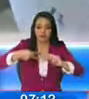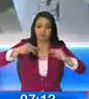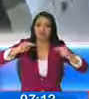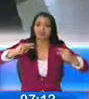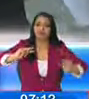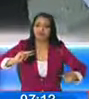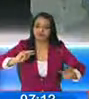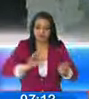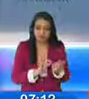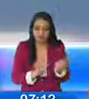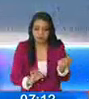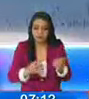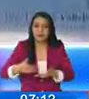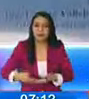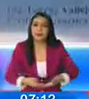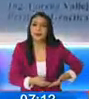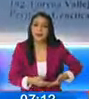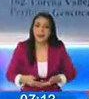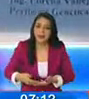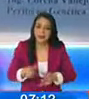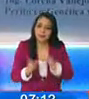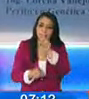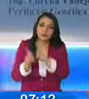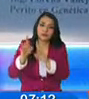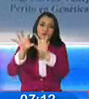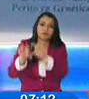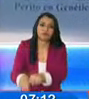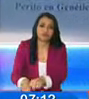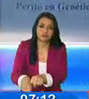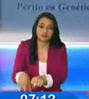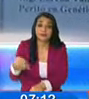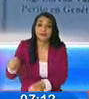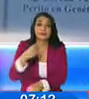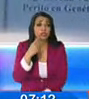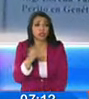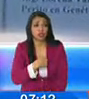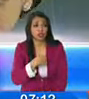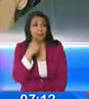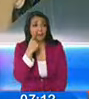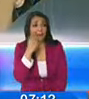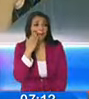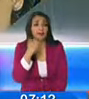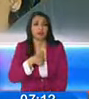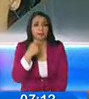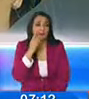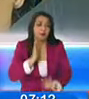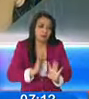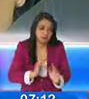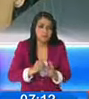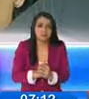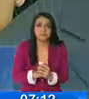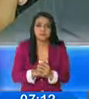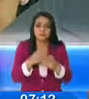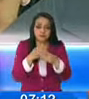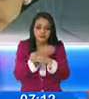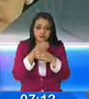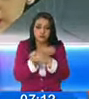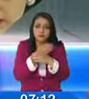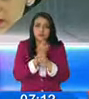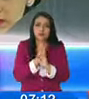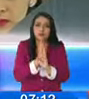a dicha menor, a sus supuestos captores, que desde un principio dijeron ser sus padres. Cálculos realizados sobre la base de los resultados